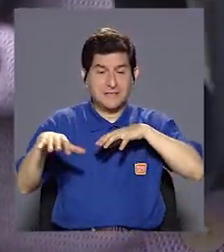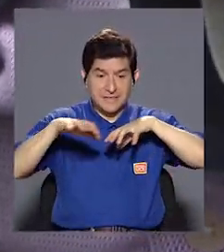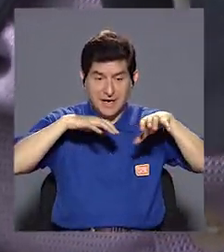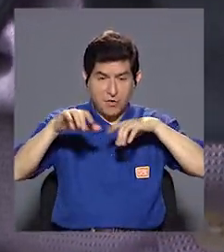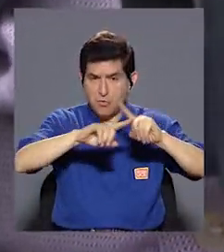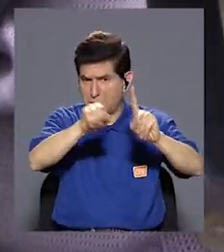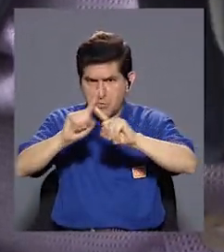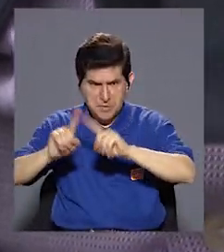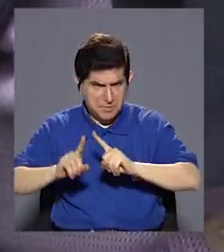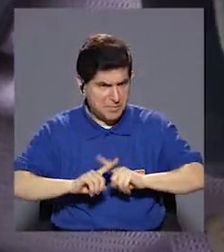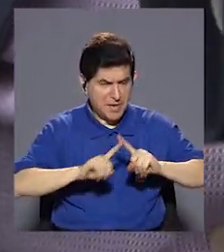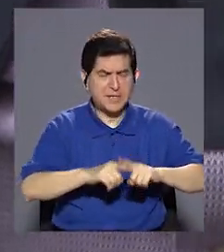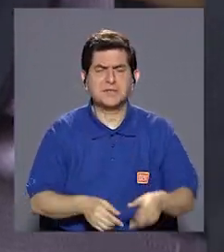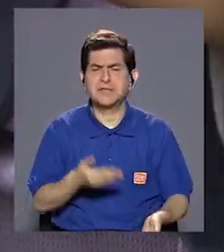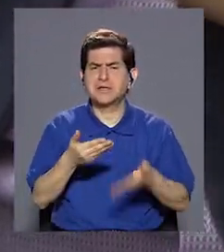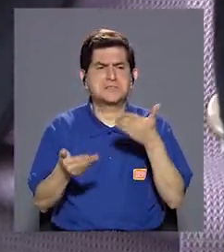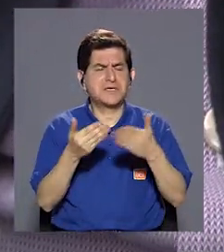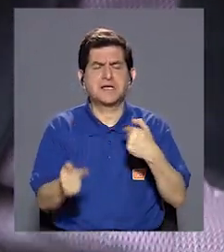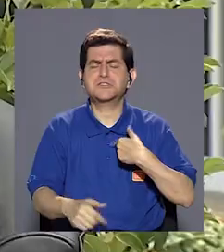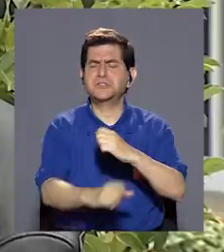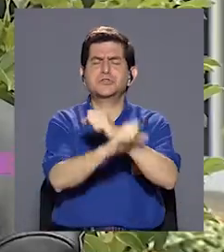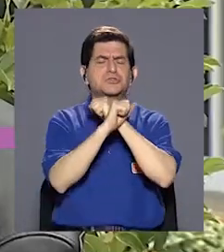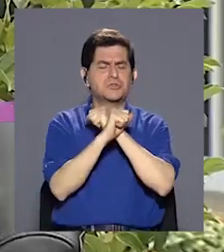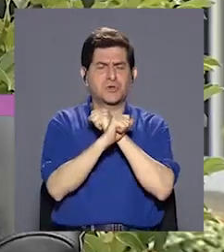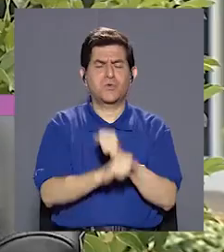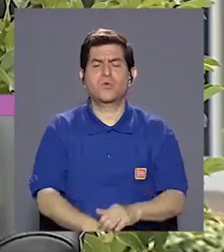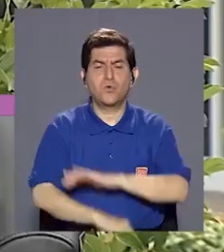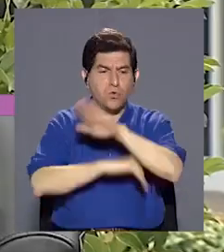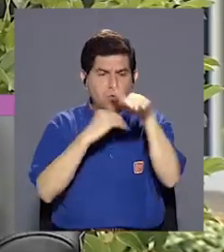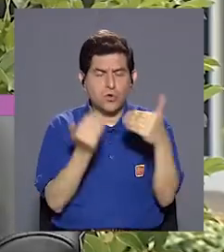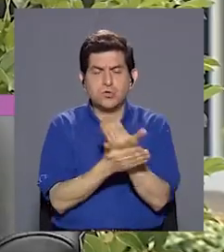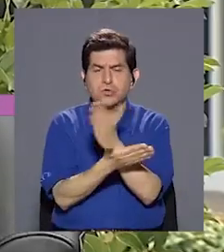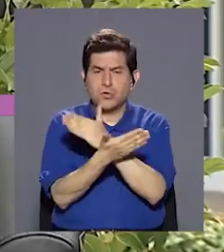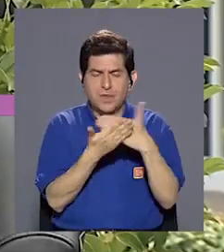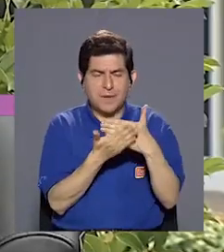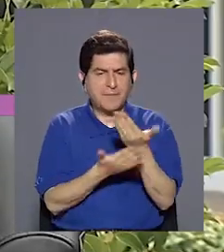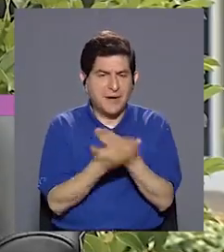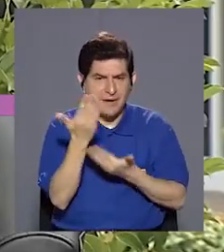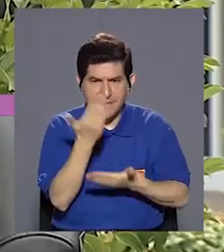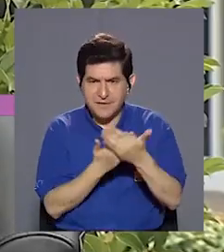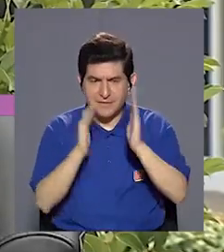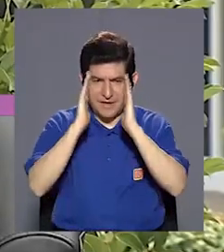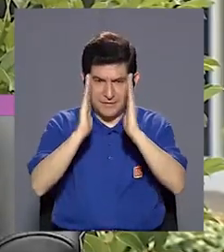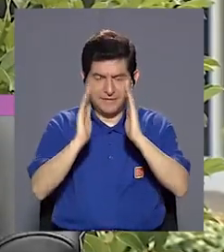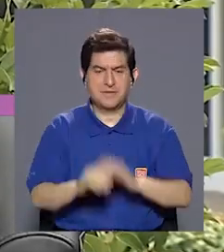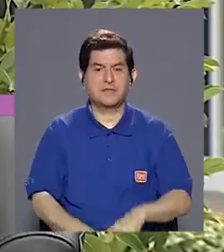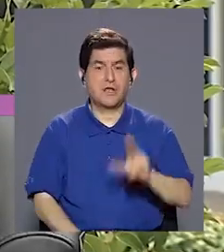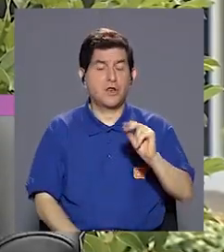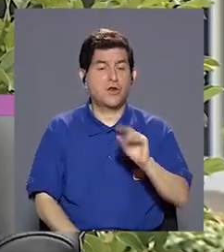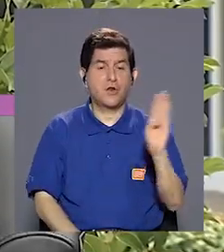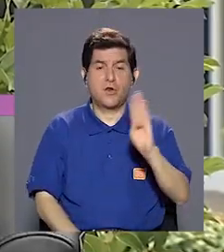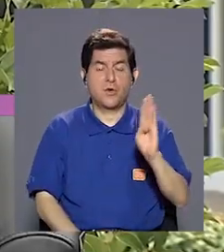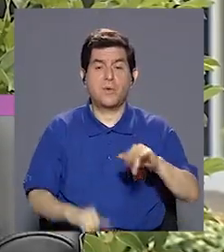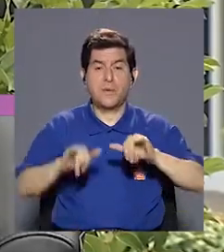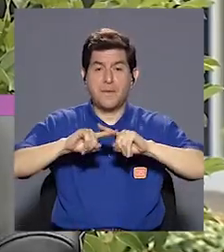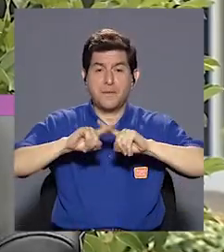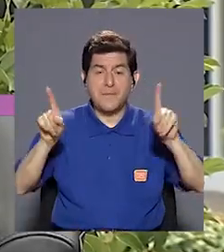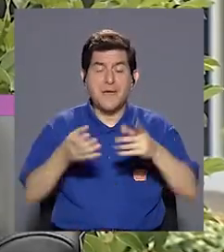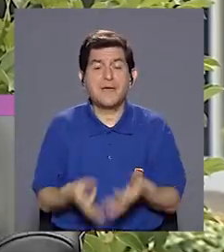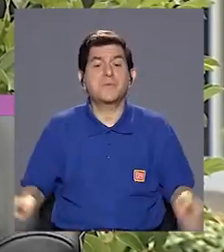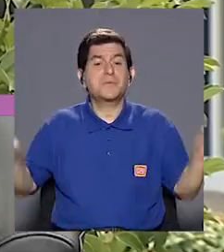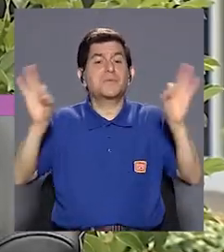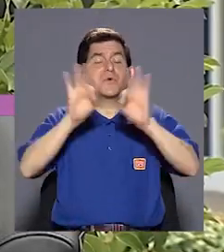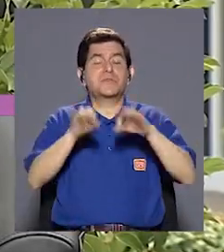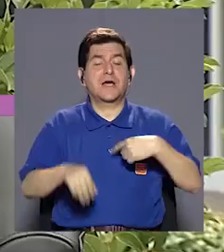esos movimientos, yo prácticamente me garantizo que ya cubrí todas las partes de las manos y no va a quedar una bacteria. Pero que también